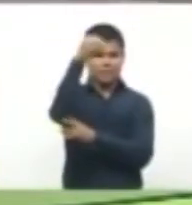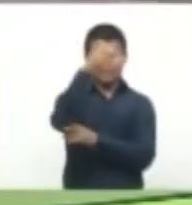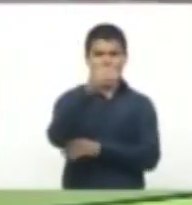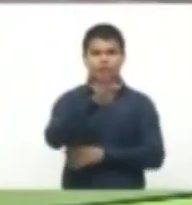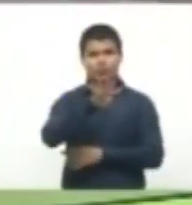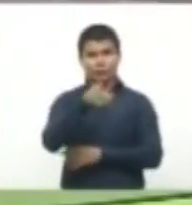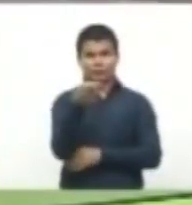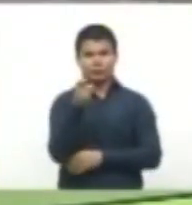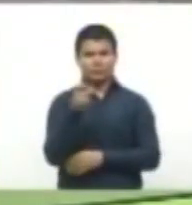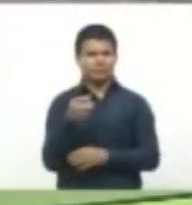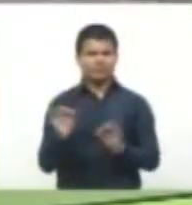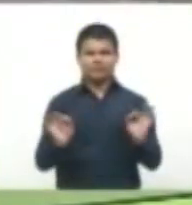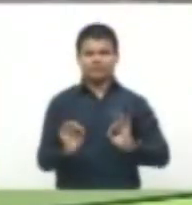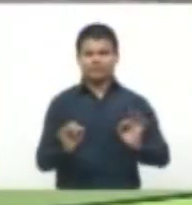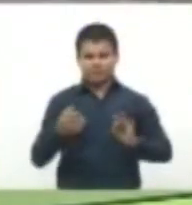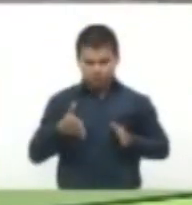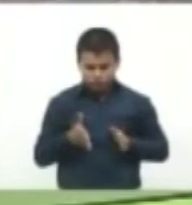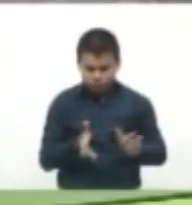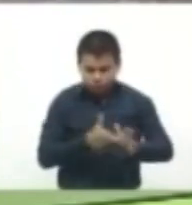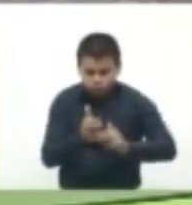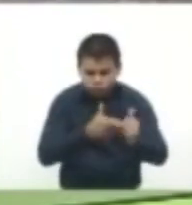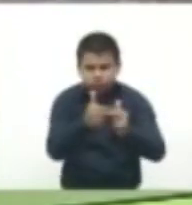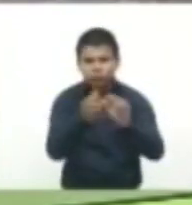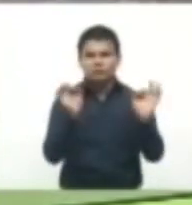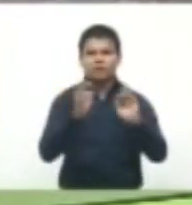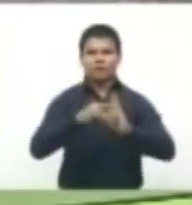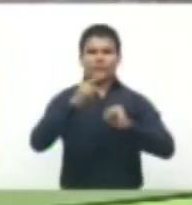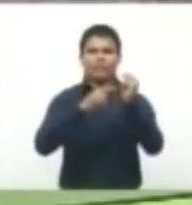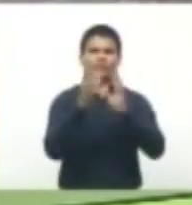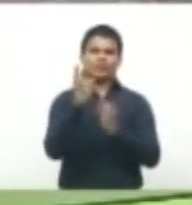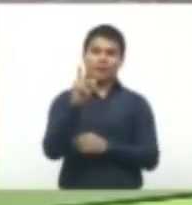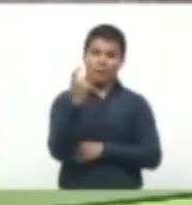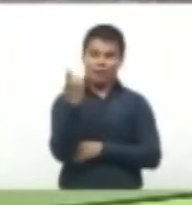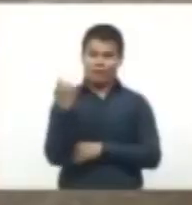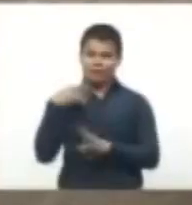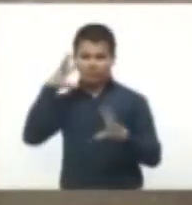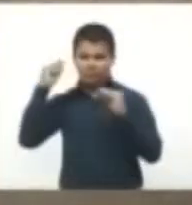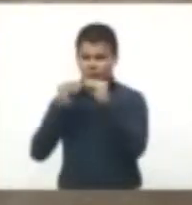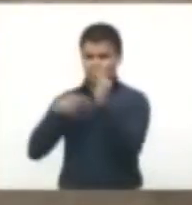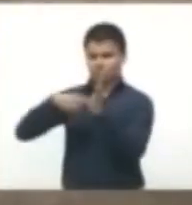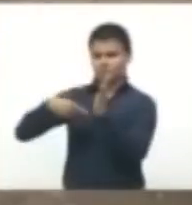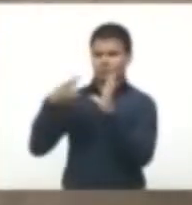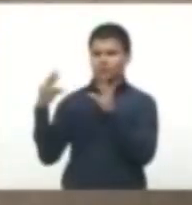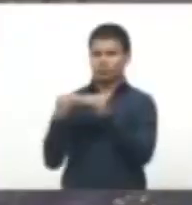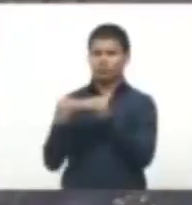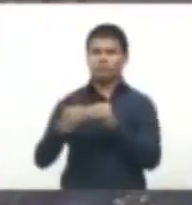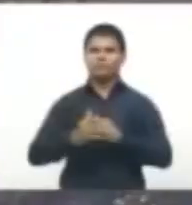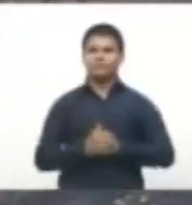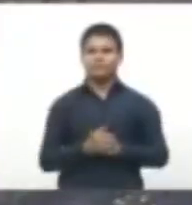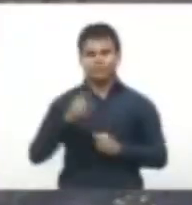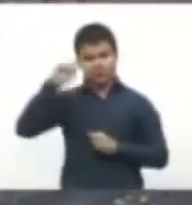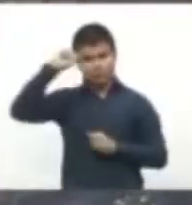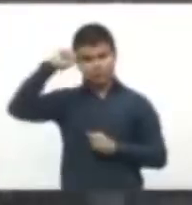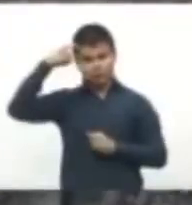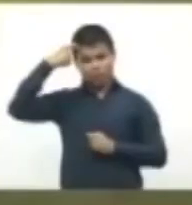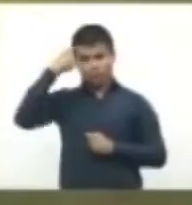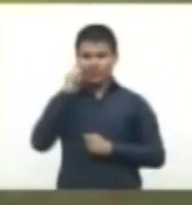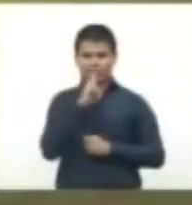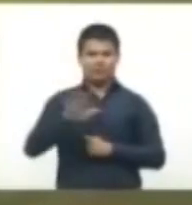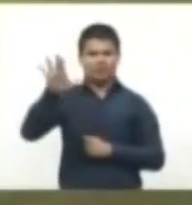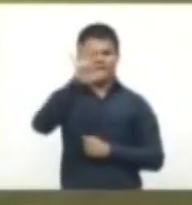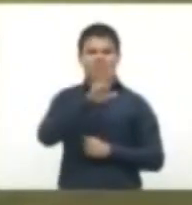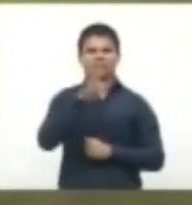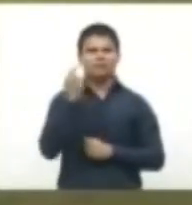de negociaciones con la comunidad y acuerdos entre los contratistas. El Gobierno Nacional ha desarrollado el